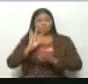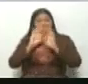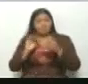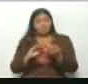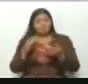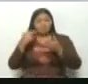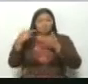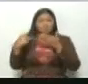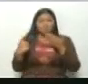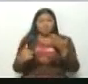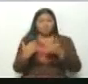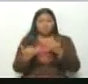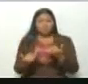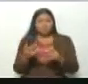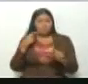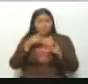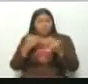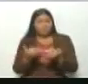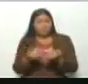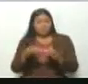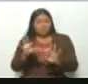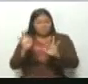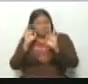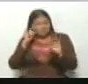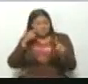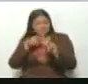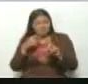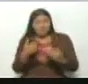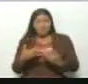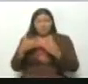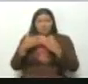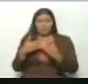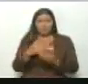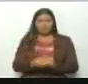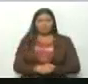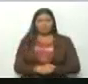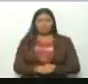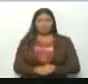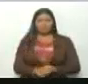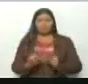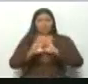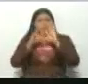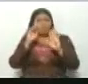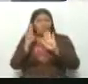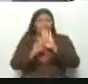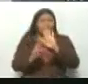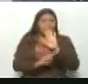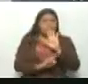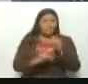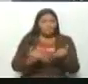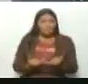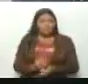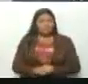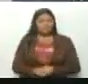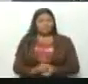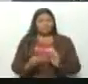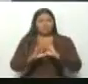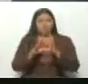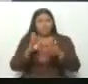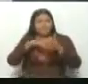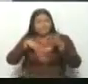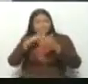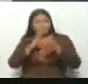del Ministerio de Educación todos los considerandos y las especificaciones de las escuelas, entonces tú vas llenando una pequeña lista de chequeo y solicitas